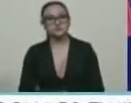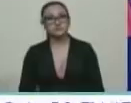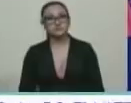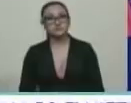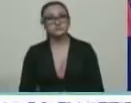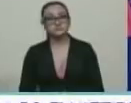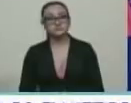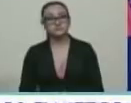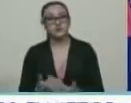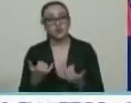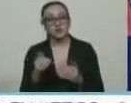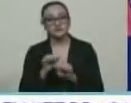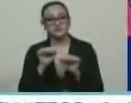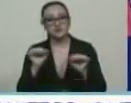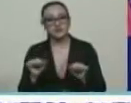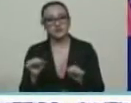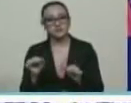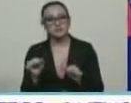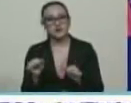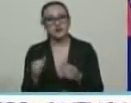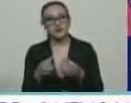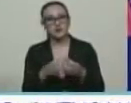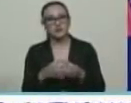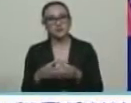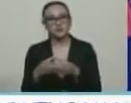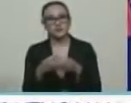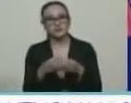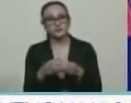vamos a tener el sistema de comisión